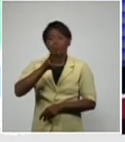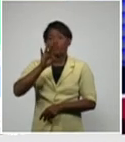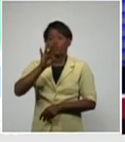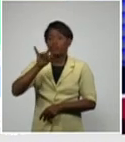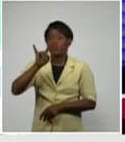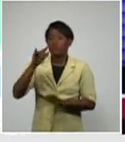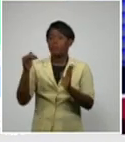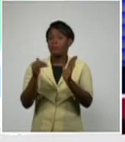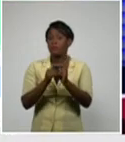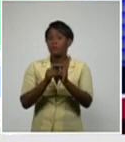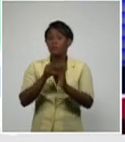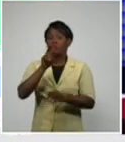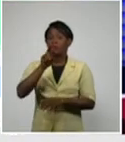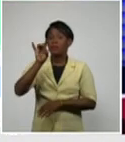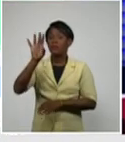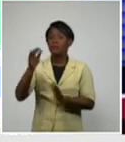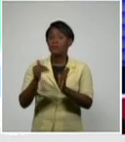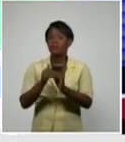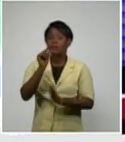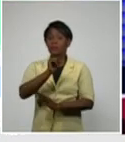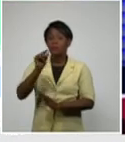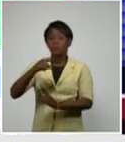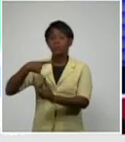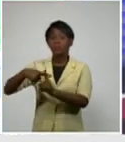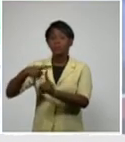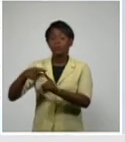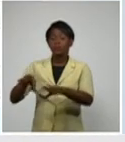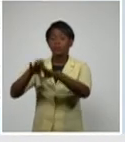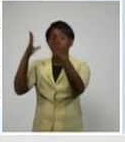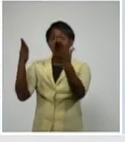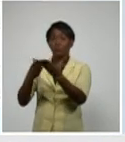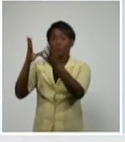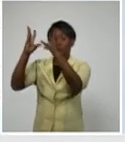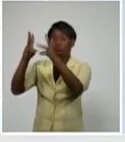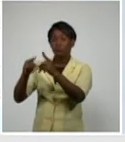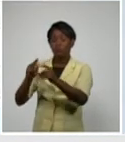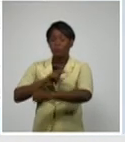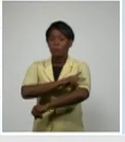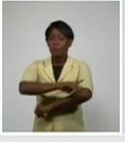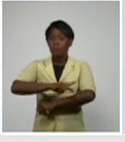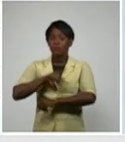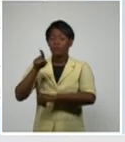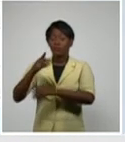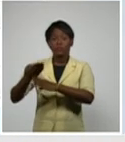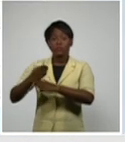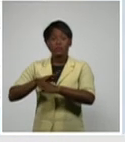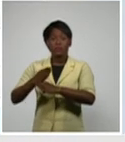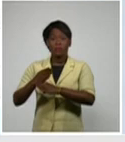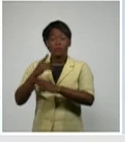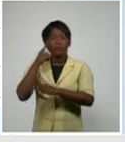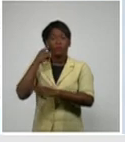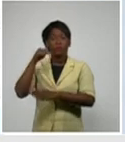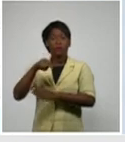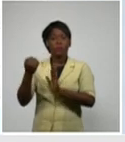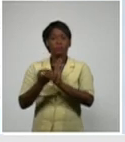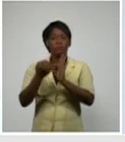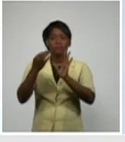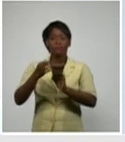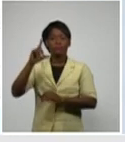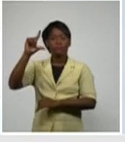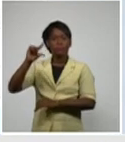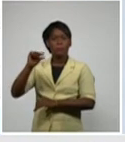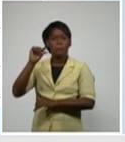389.215 personas se confirmaron con la COVID en el mundo. Eso hace que ya la cifra de casos confirmados ascienda